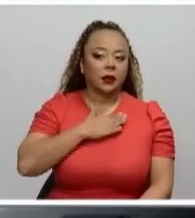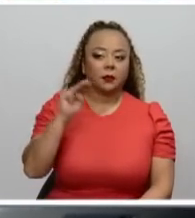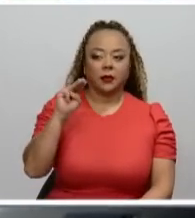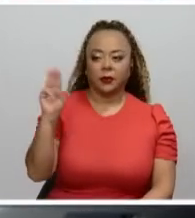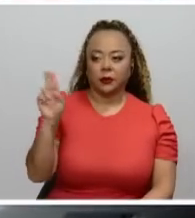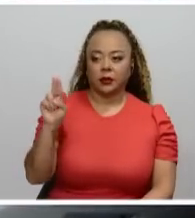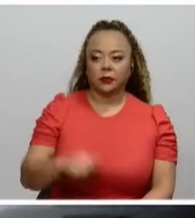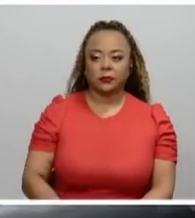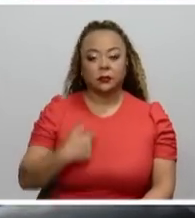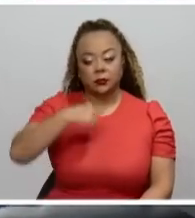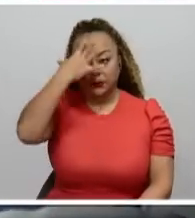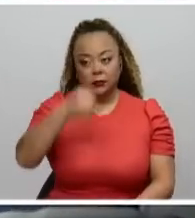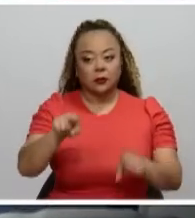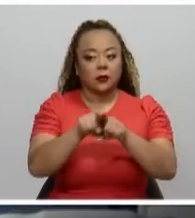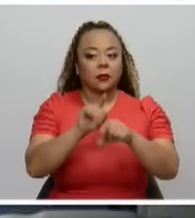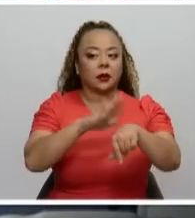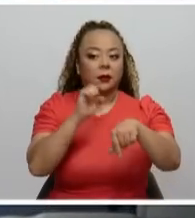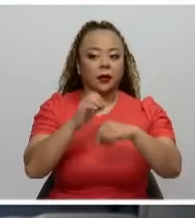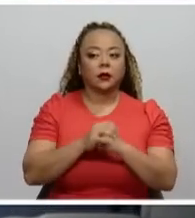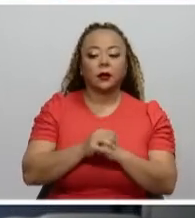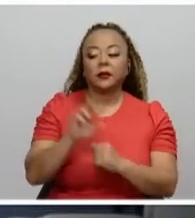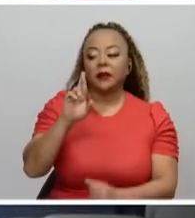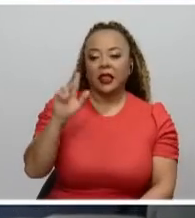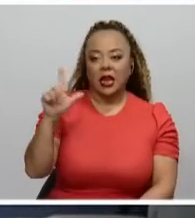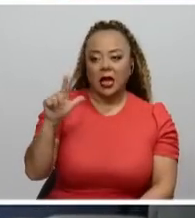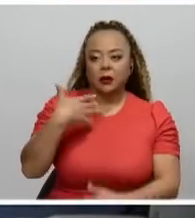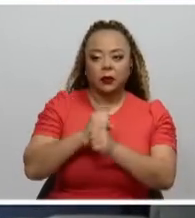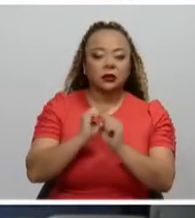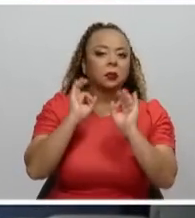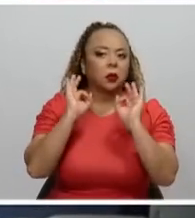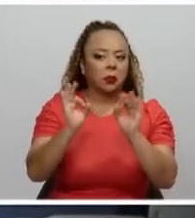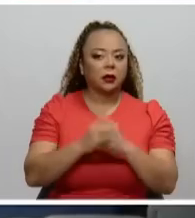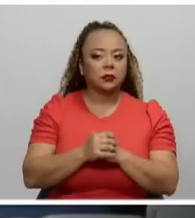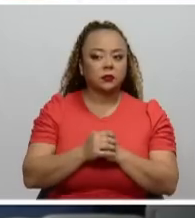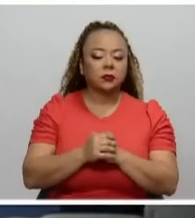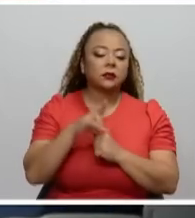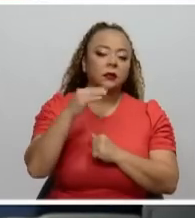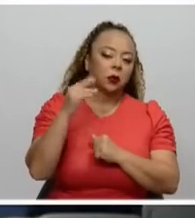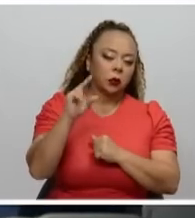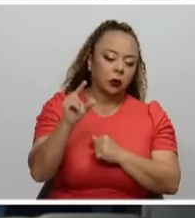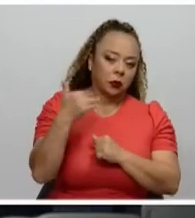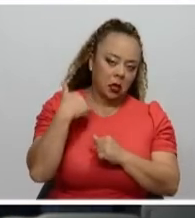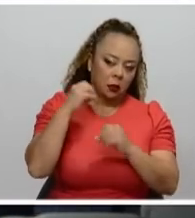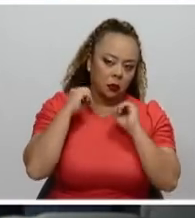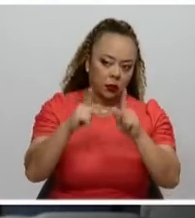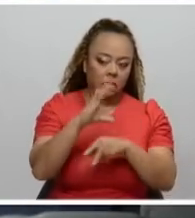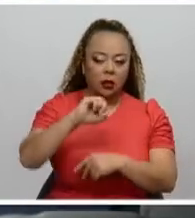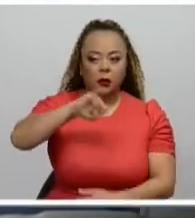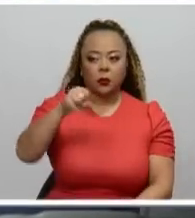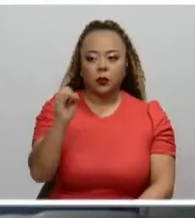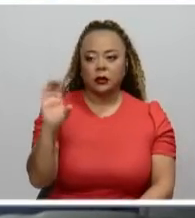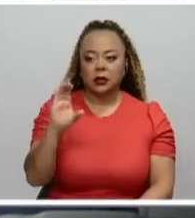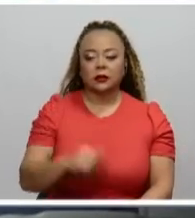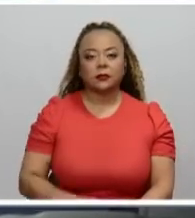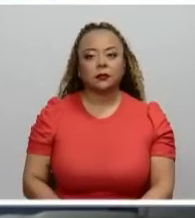uno creo que también la el llamado de randa leal un jugador que venía haciéndolo muy bien con el Nashville que no había la oportunidad de estar nuevamente y lo de Julio cascante